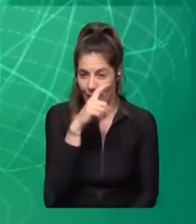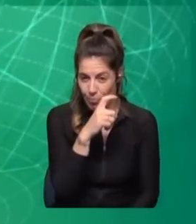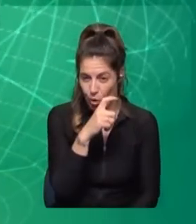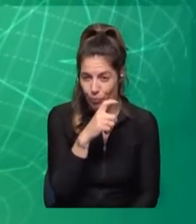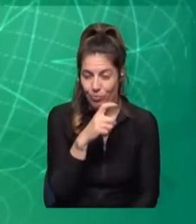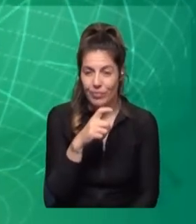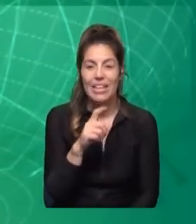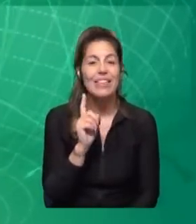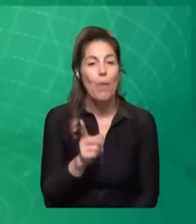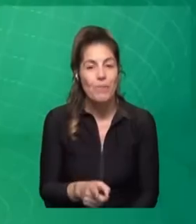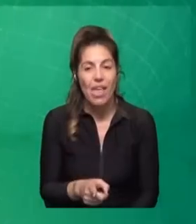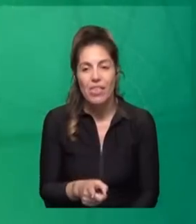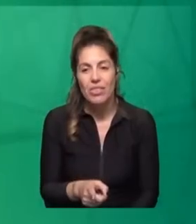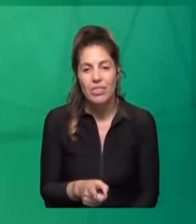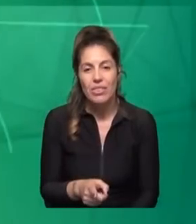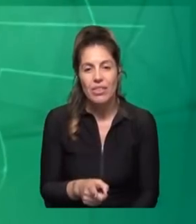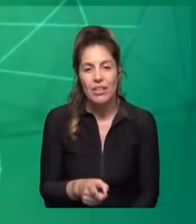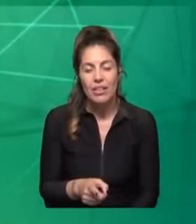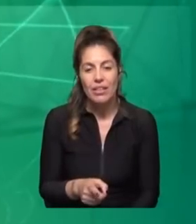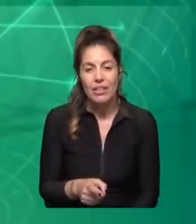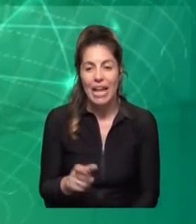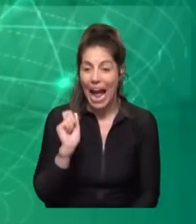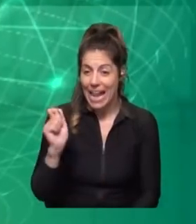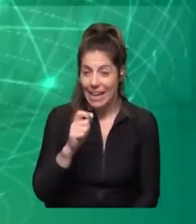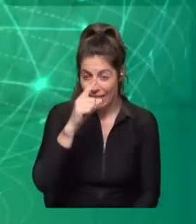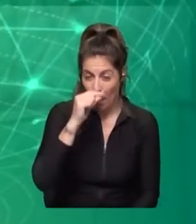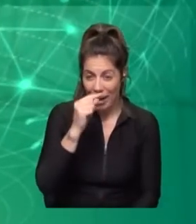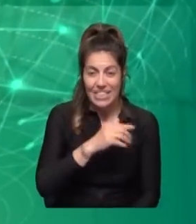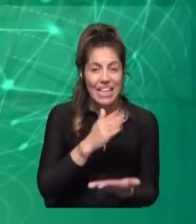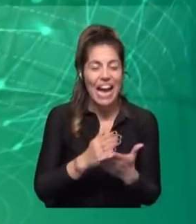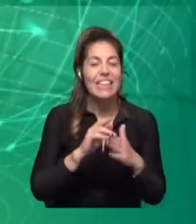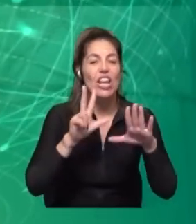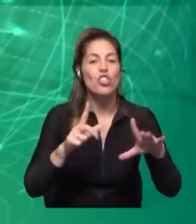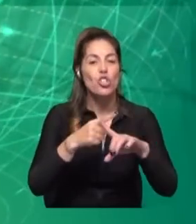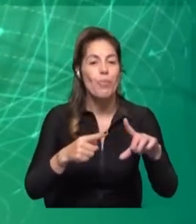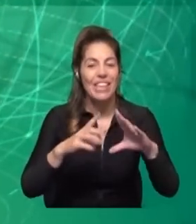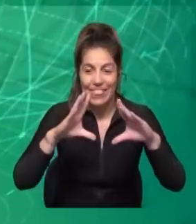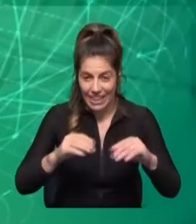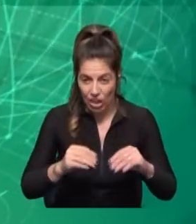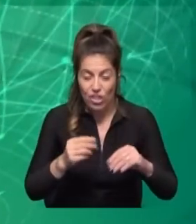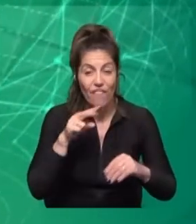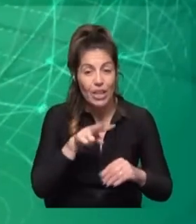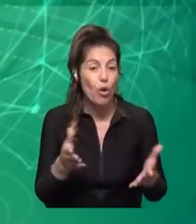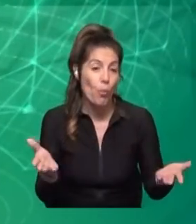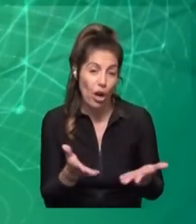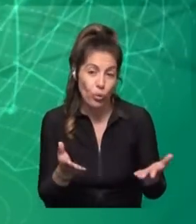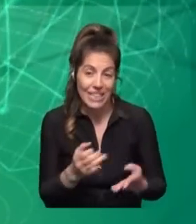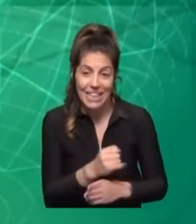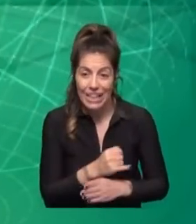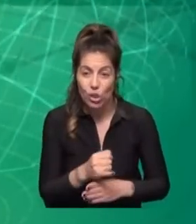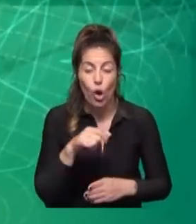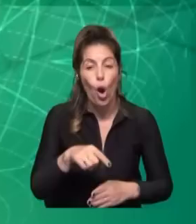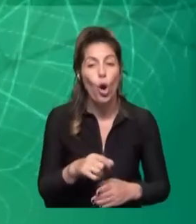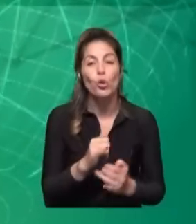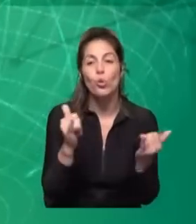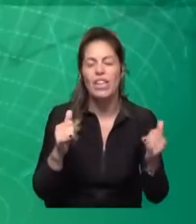bien y se extiende entonces un poco más la alerta amarilla es hasta las 20:30 veremos Cómo actualiza inumet y ha sido un